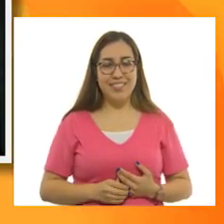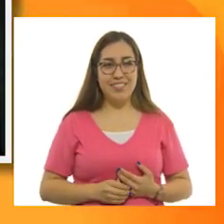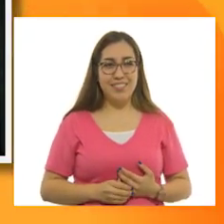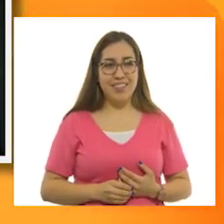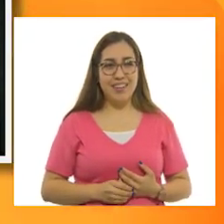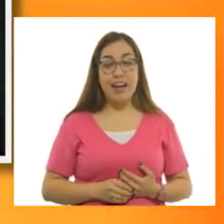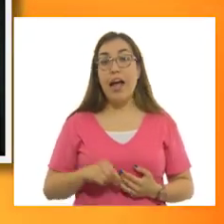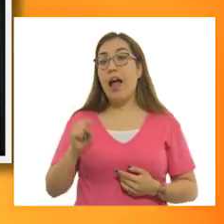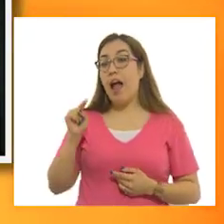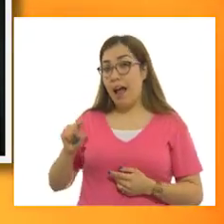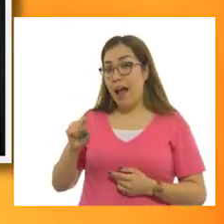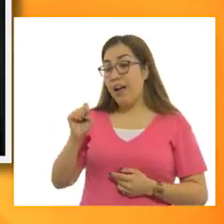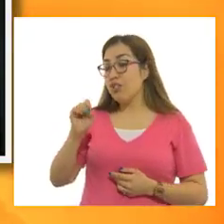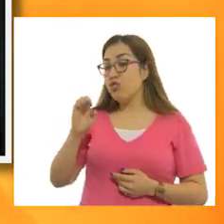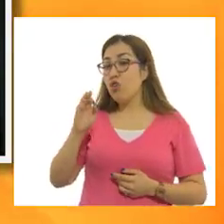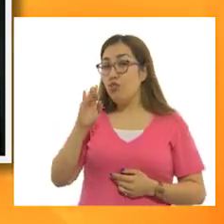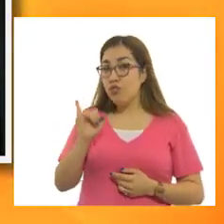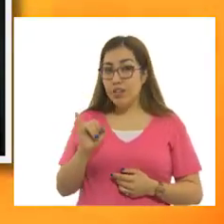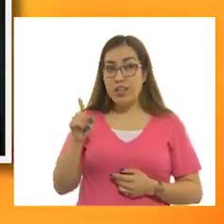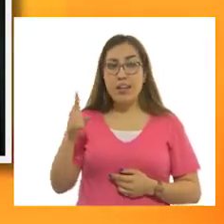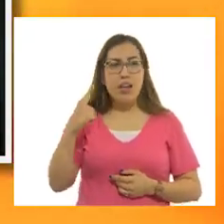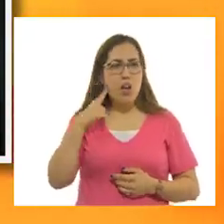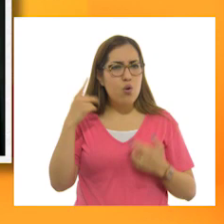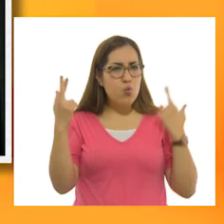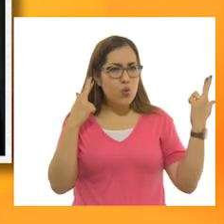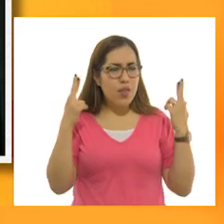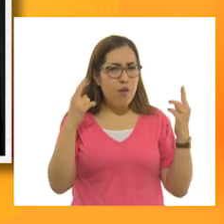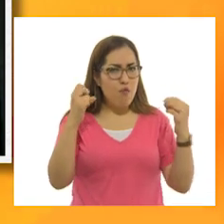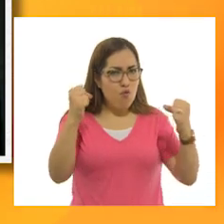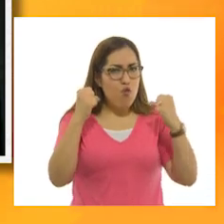y los dos partes